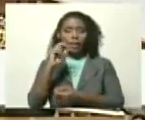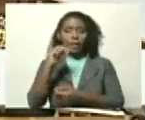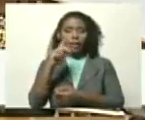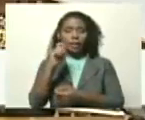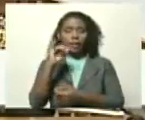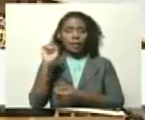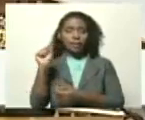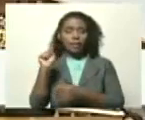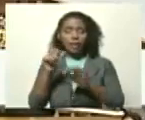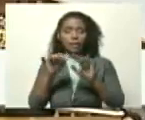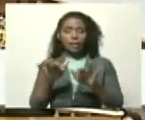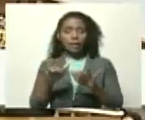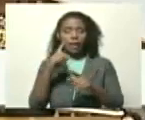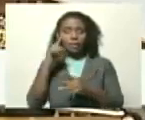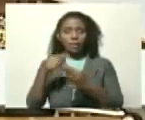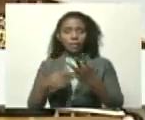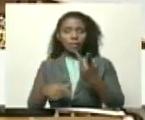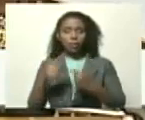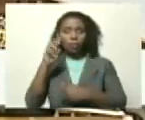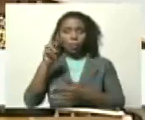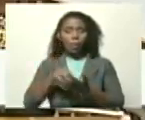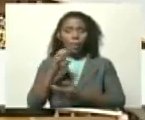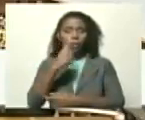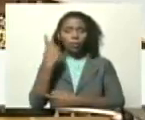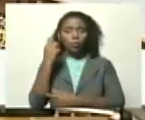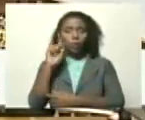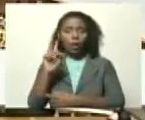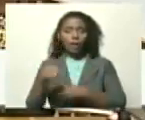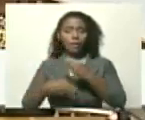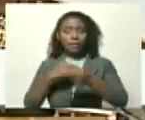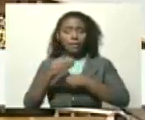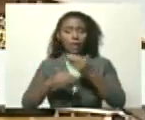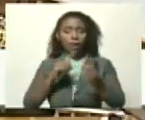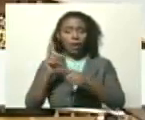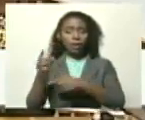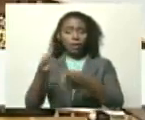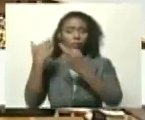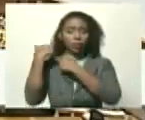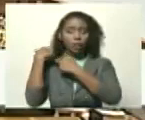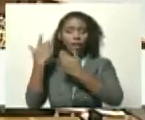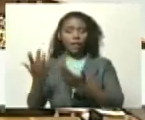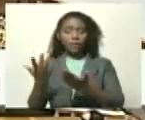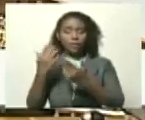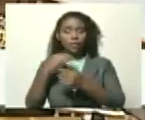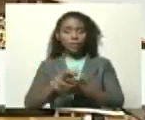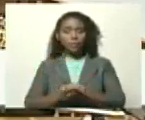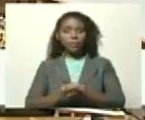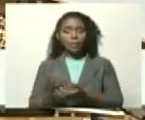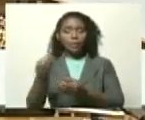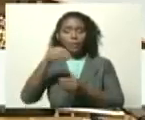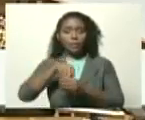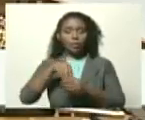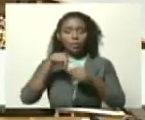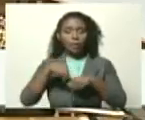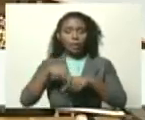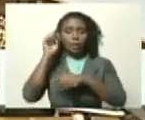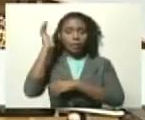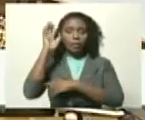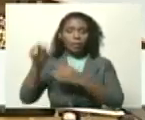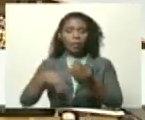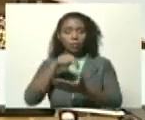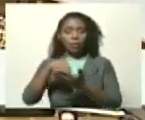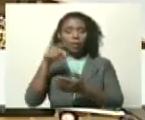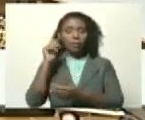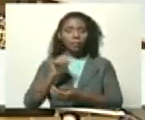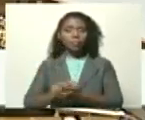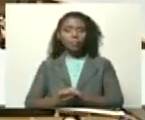que durante el 2021 también pudieron ejecutar estas responsabilidades dentro del Palacio Federal